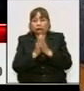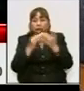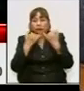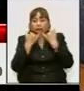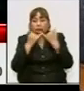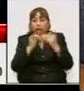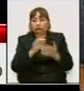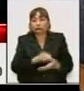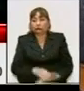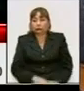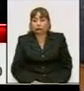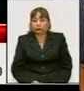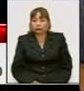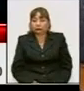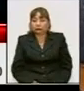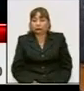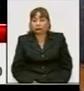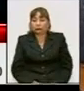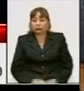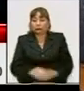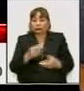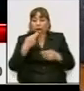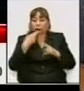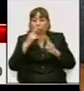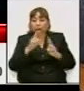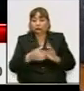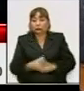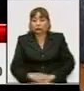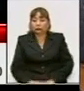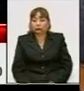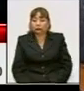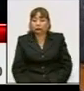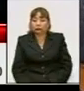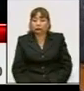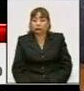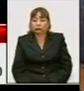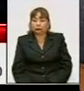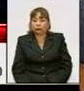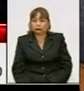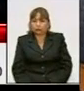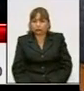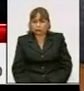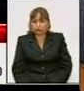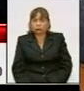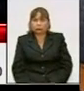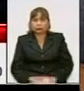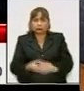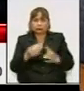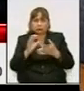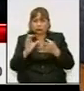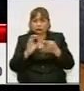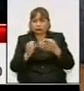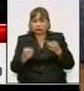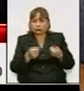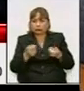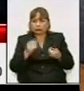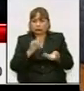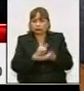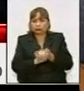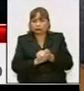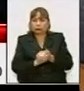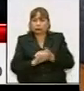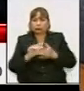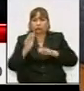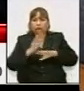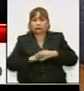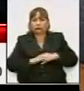Sí. Y que pudiera contestar formalmente. Durante su gestión, ¿la Contraloría encontró indicios de ilícitos penales o de